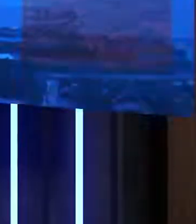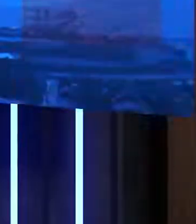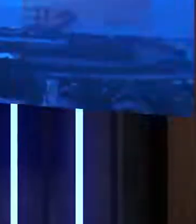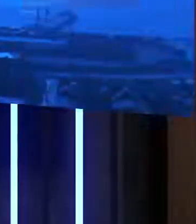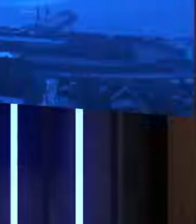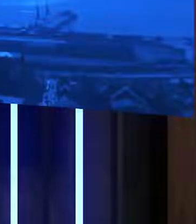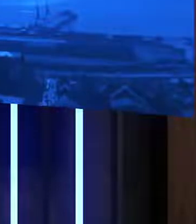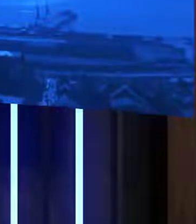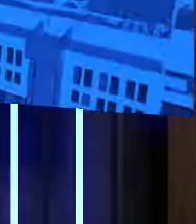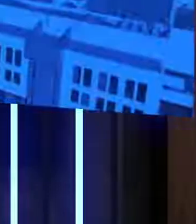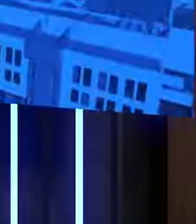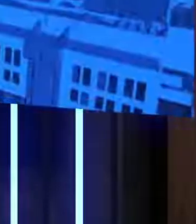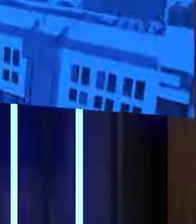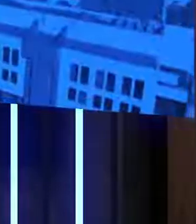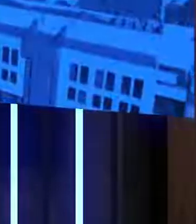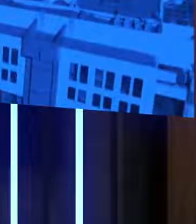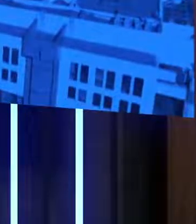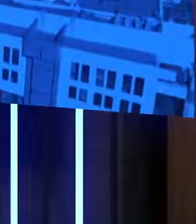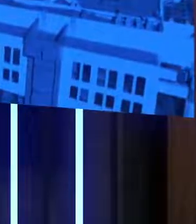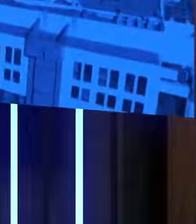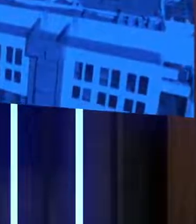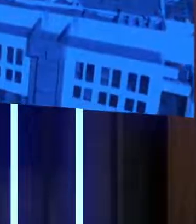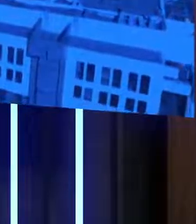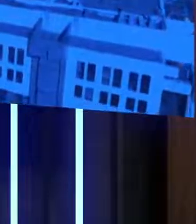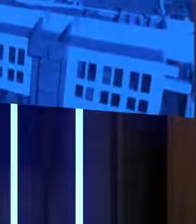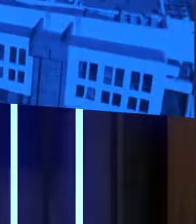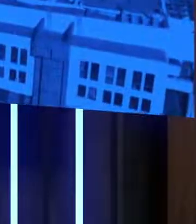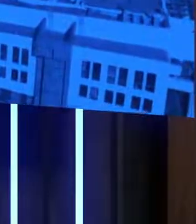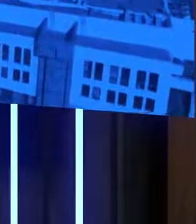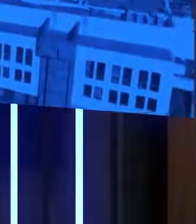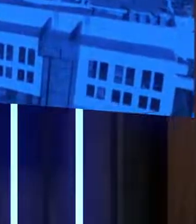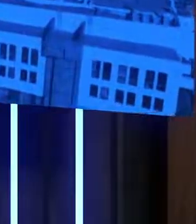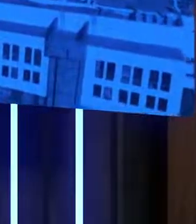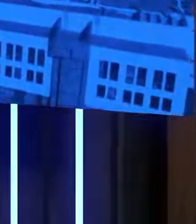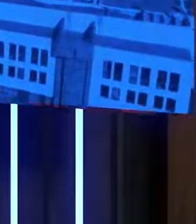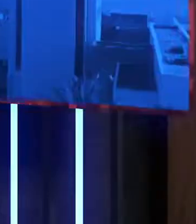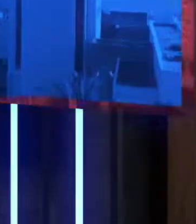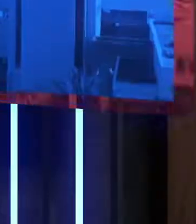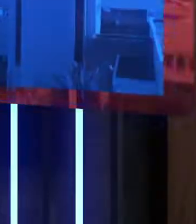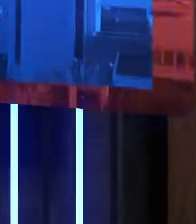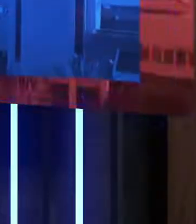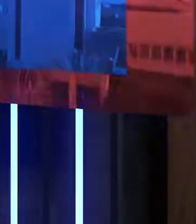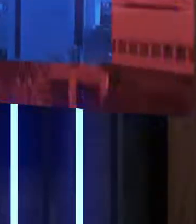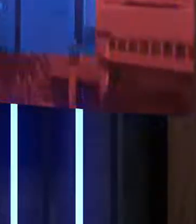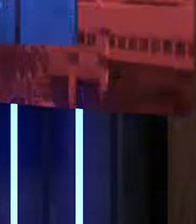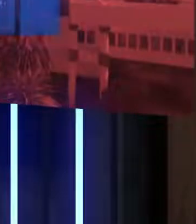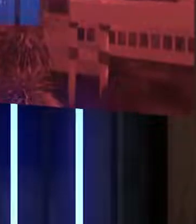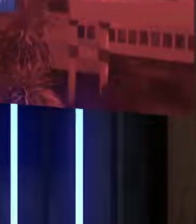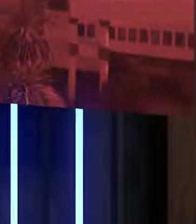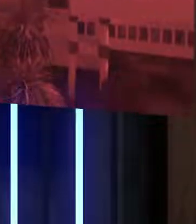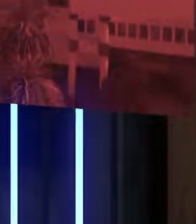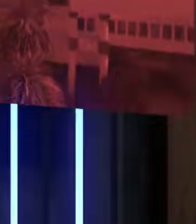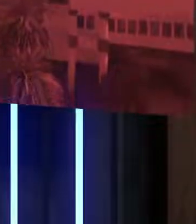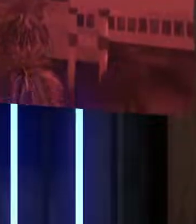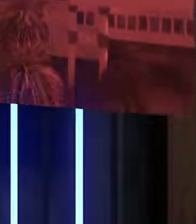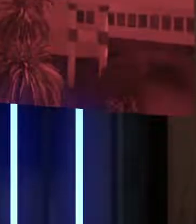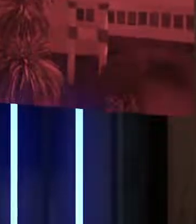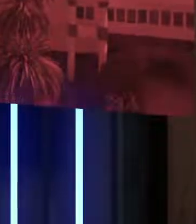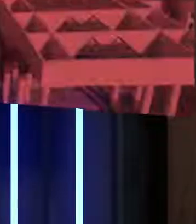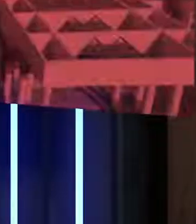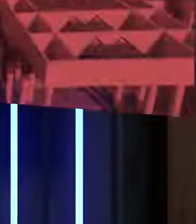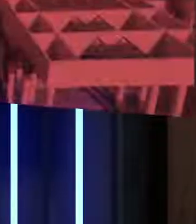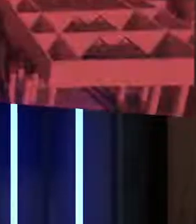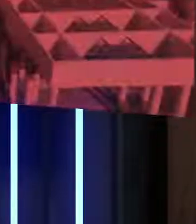Asegurar que los convenios tributarios vigentes se interpreten en una forma que no generen oportunidades de no imposición o de